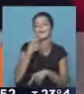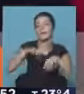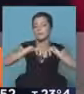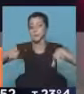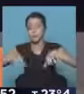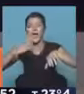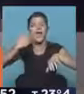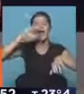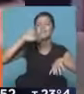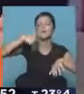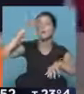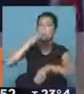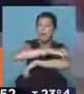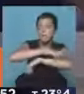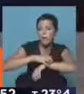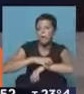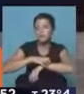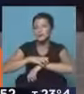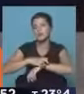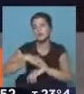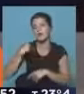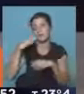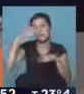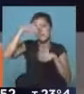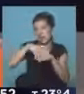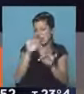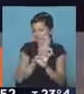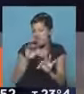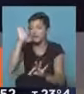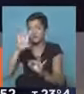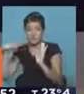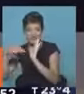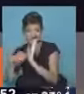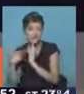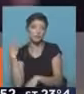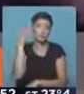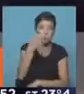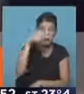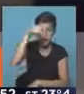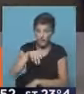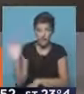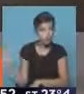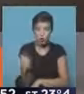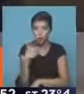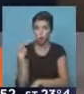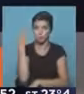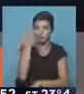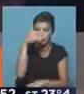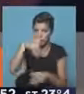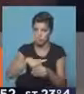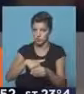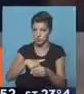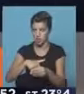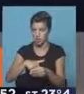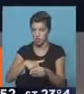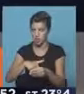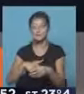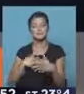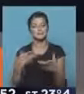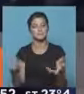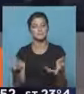quedaban en su casa y van del centro esta vez fueron los extremos y en ese punto me parece que puede catalizar un